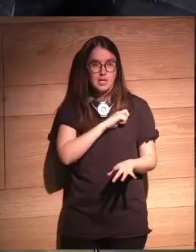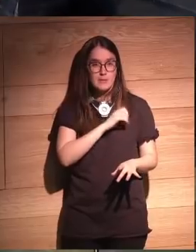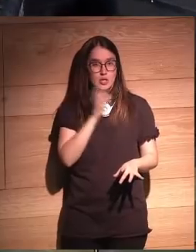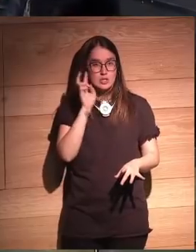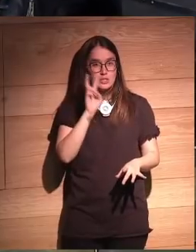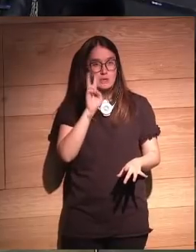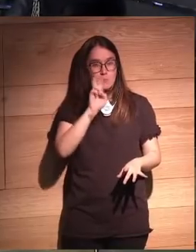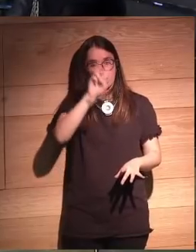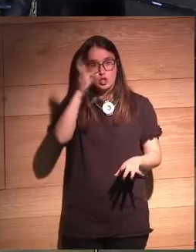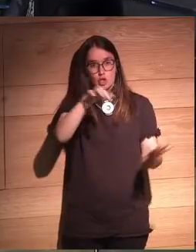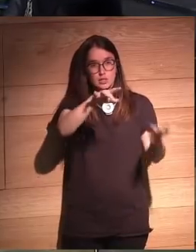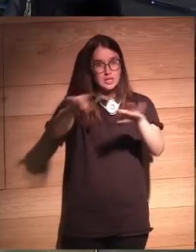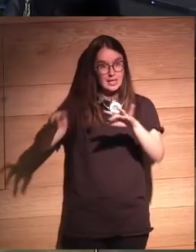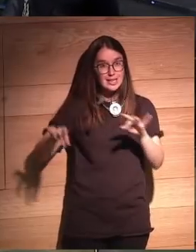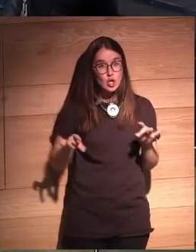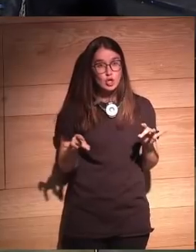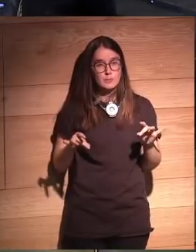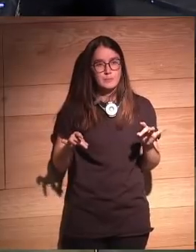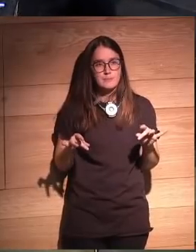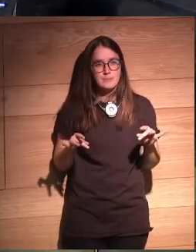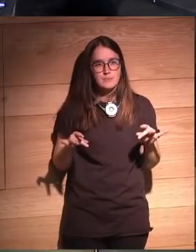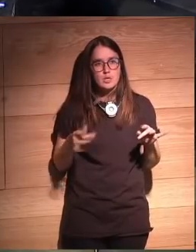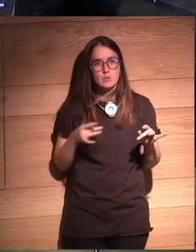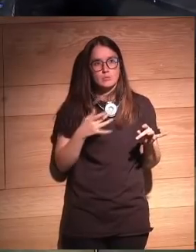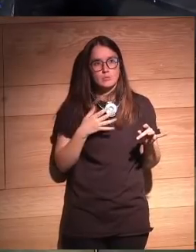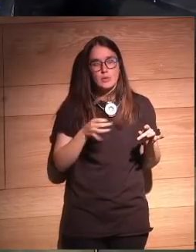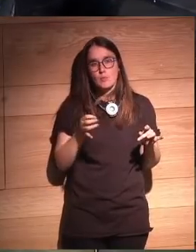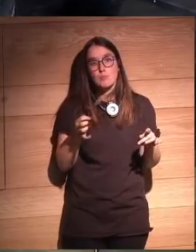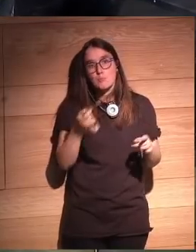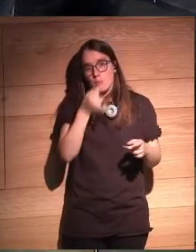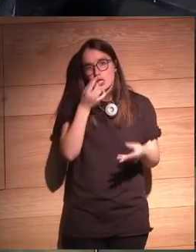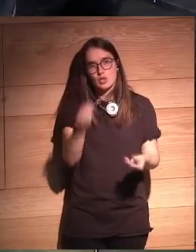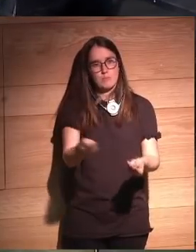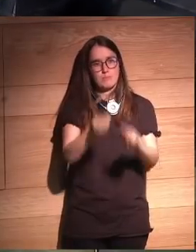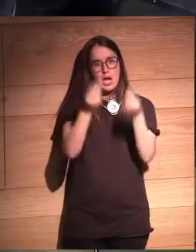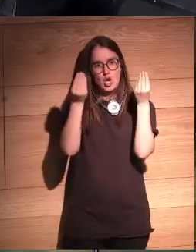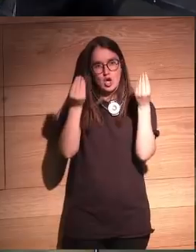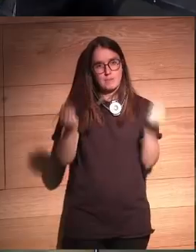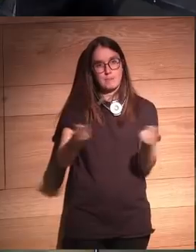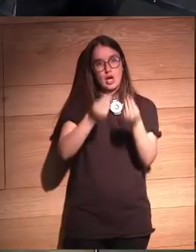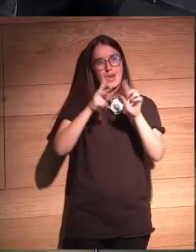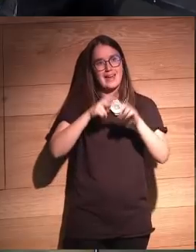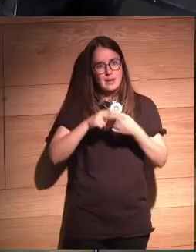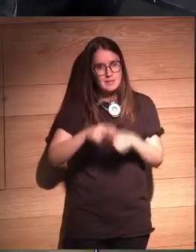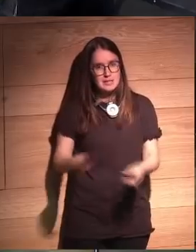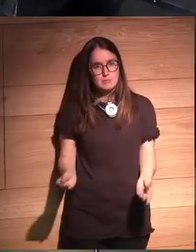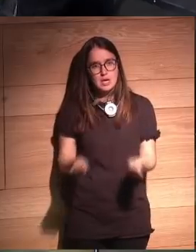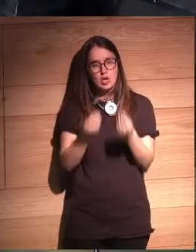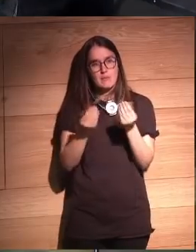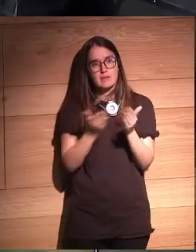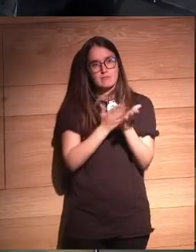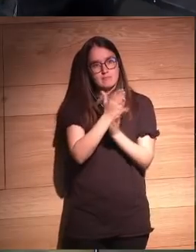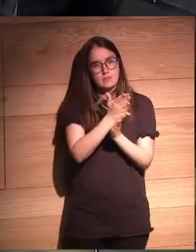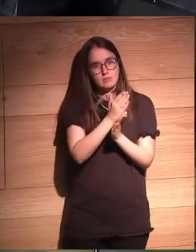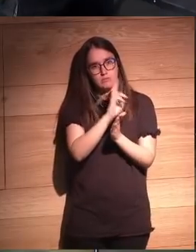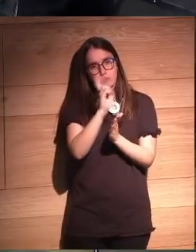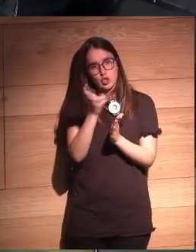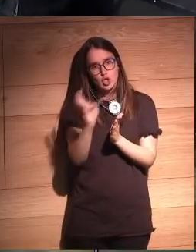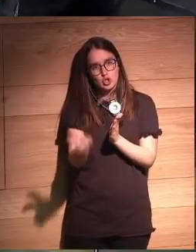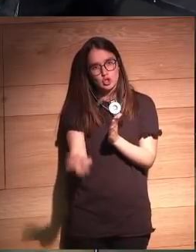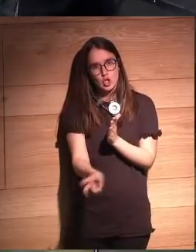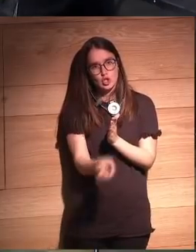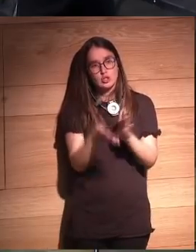vamos a otros territorios, pues probablemente están un poco mejor, tienen mejores herramientas, van abriendo otras vías. No,